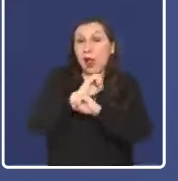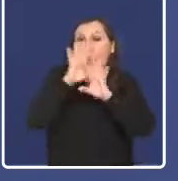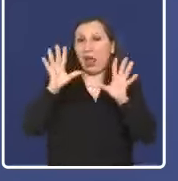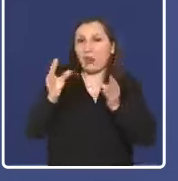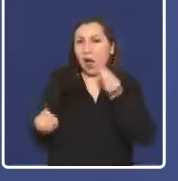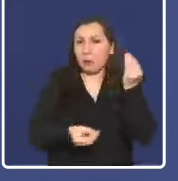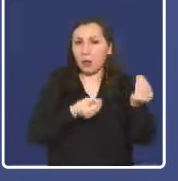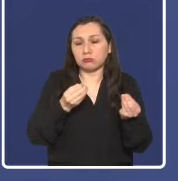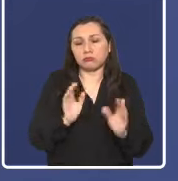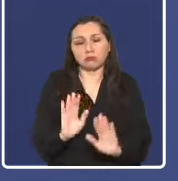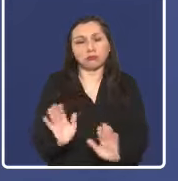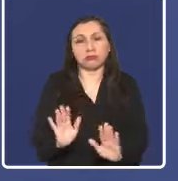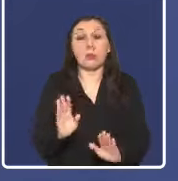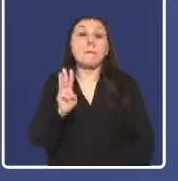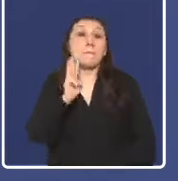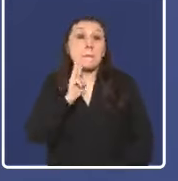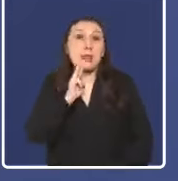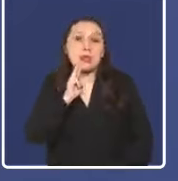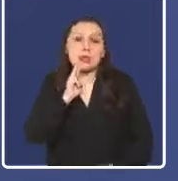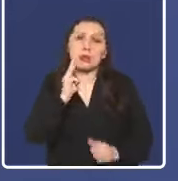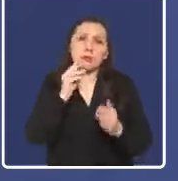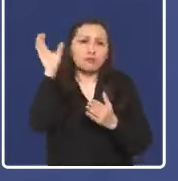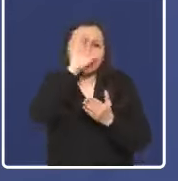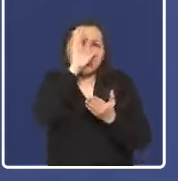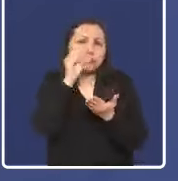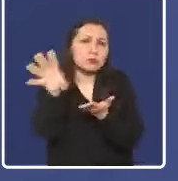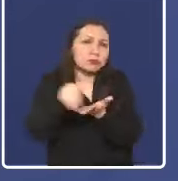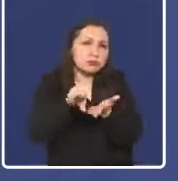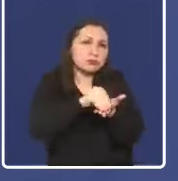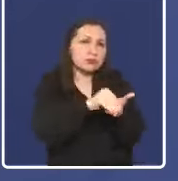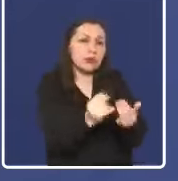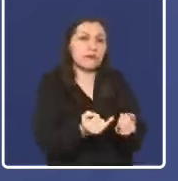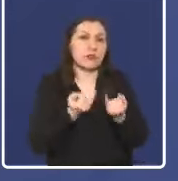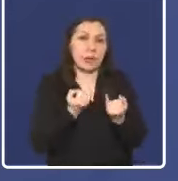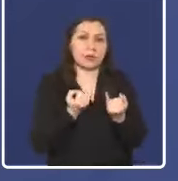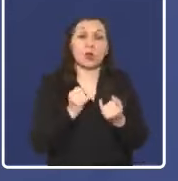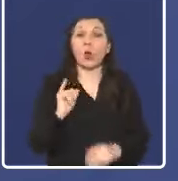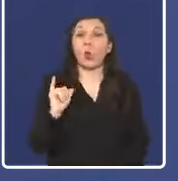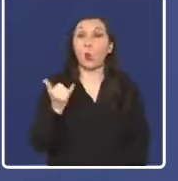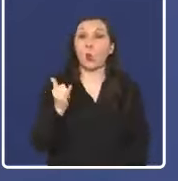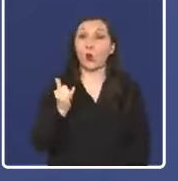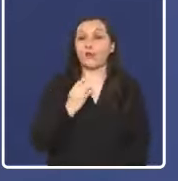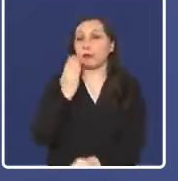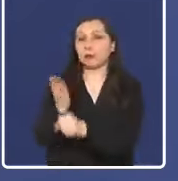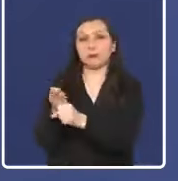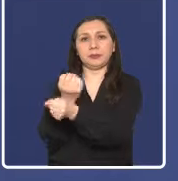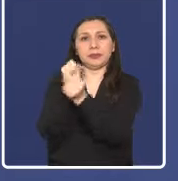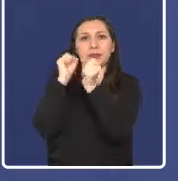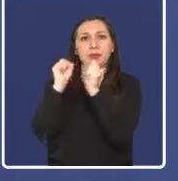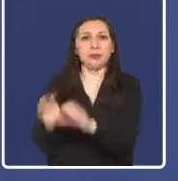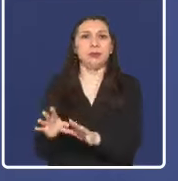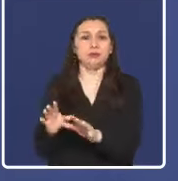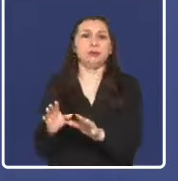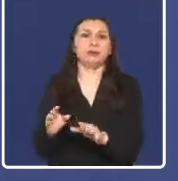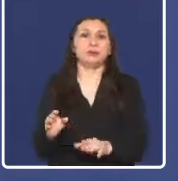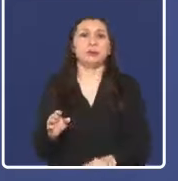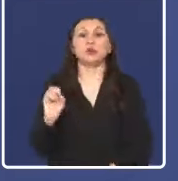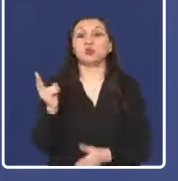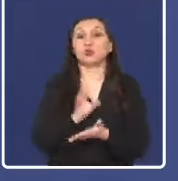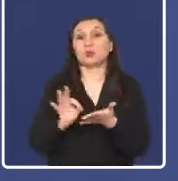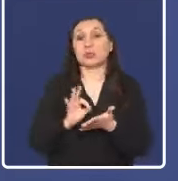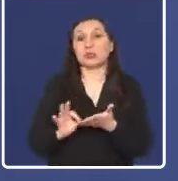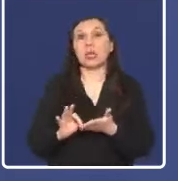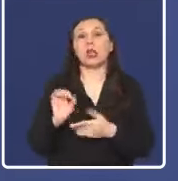claro. El miércoles se recabaron esos antecedentes, el día jueves se le pide la renuncia y el